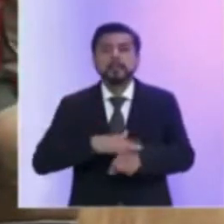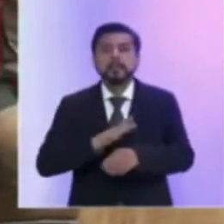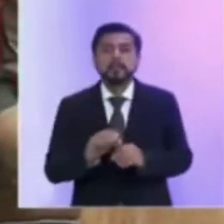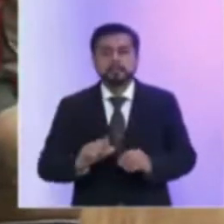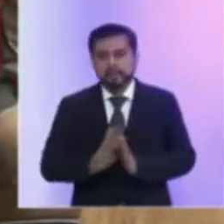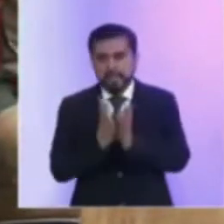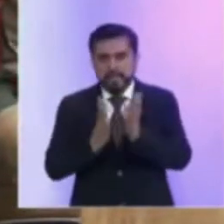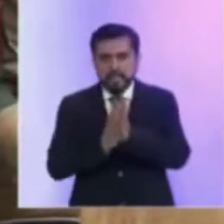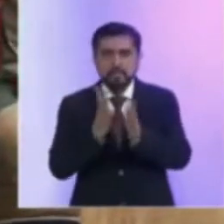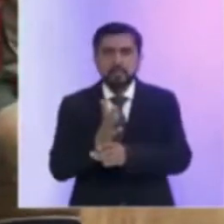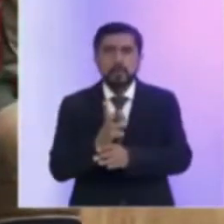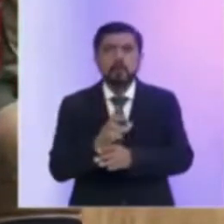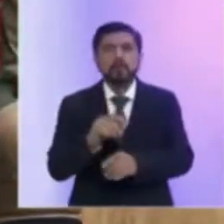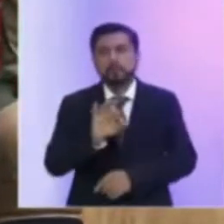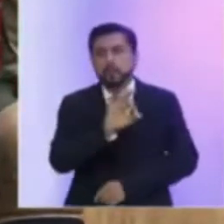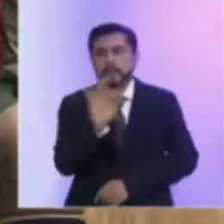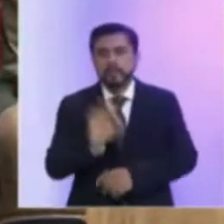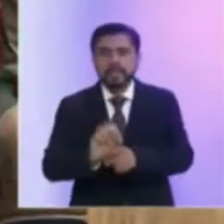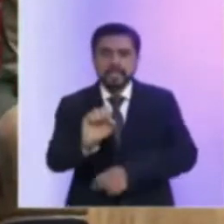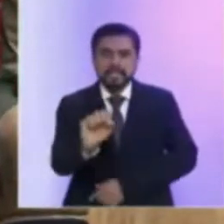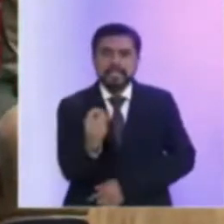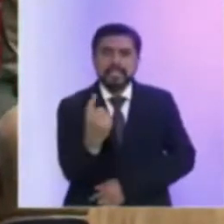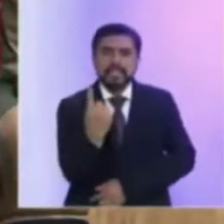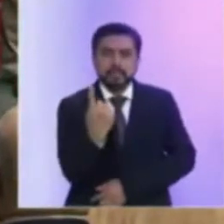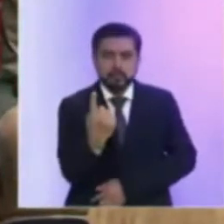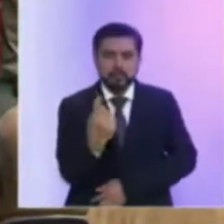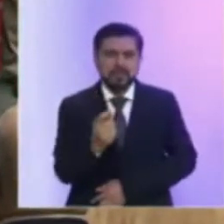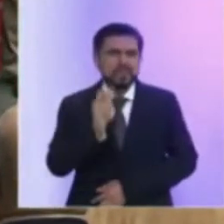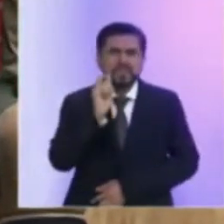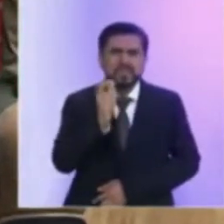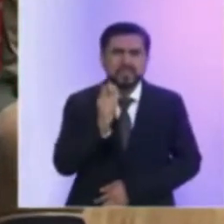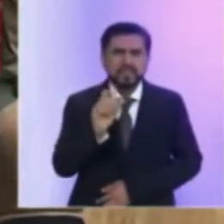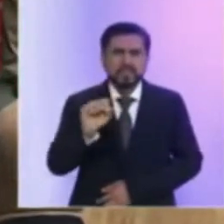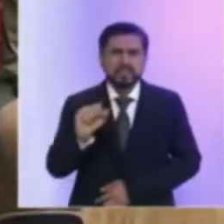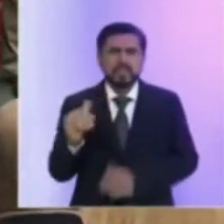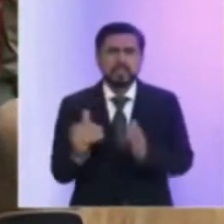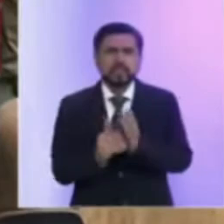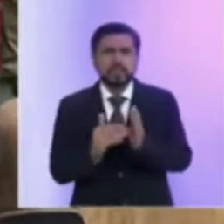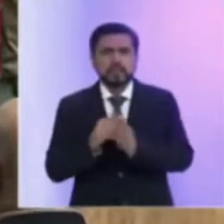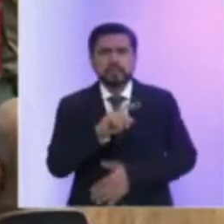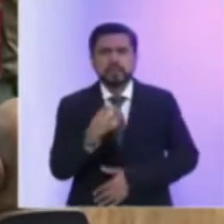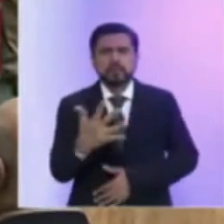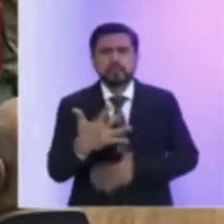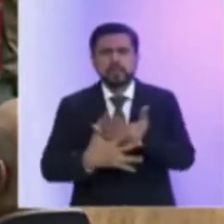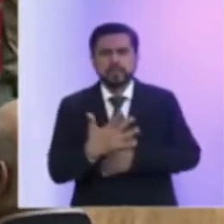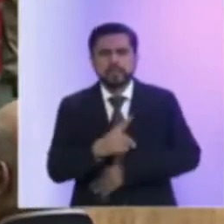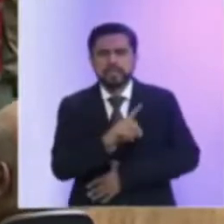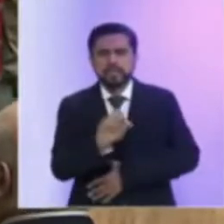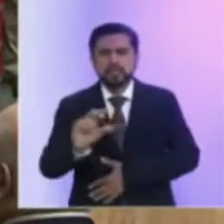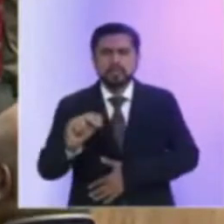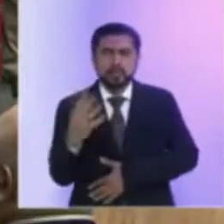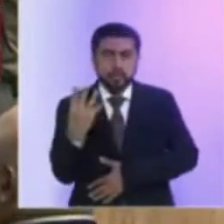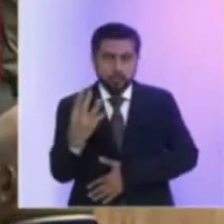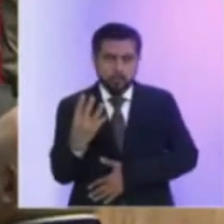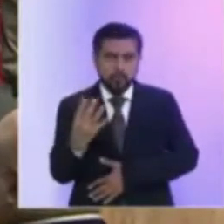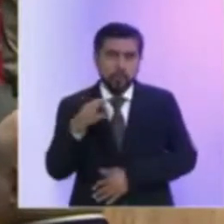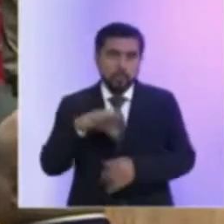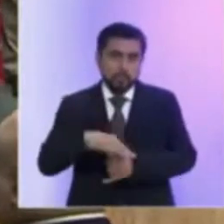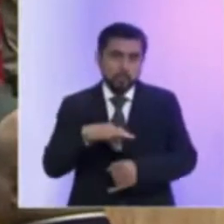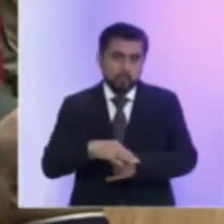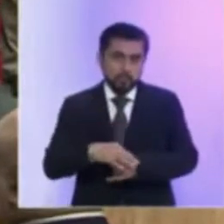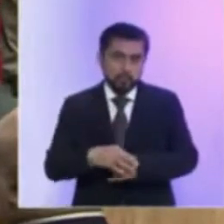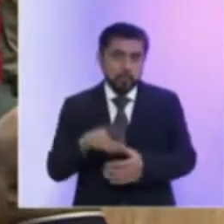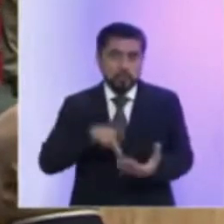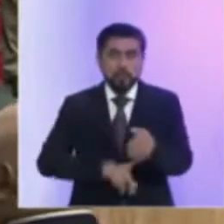del 61%. Eso equivale a 60.115.184 votos de un total